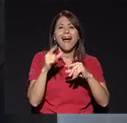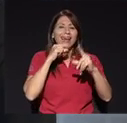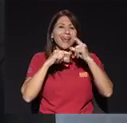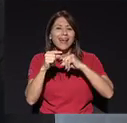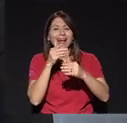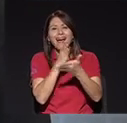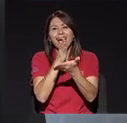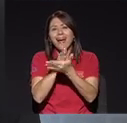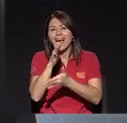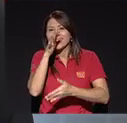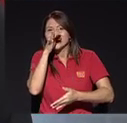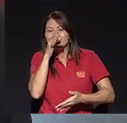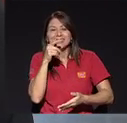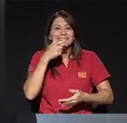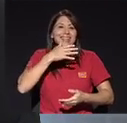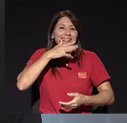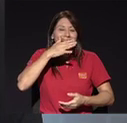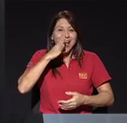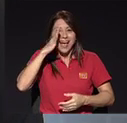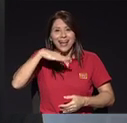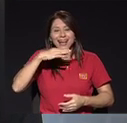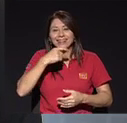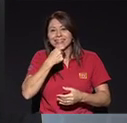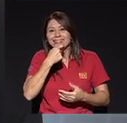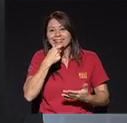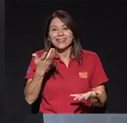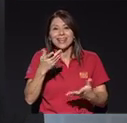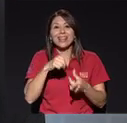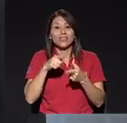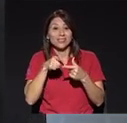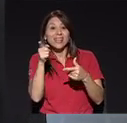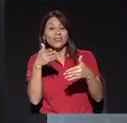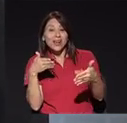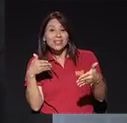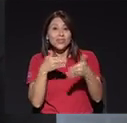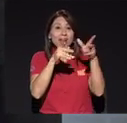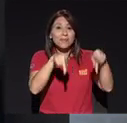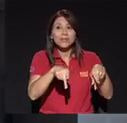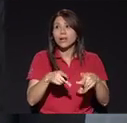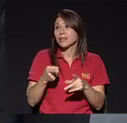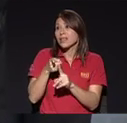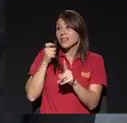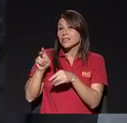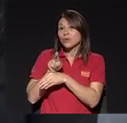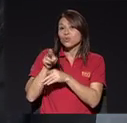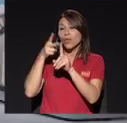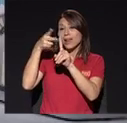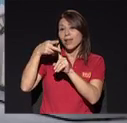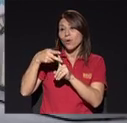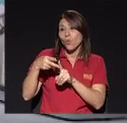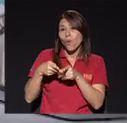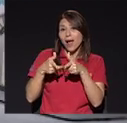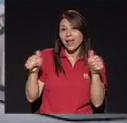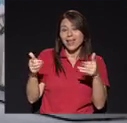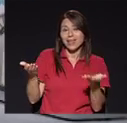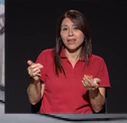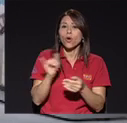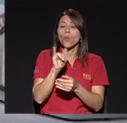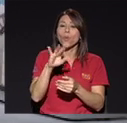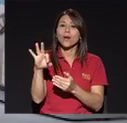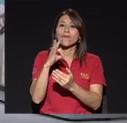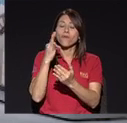esos chistes y esos choteos lesionan a las personas. Desde el lenguaje como un canal fuertísimo